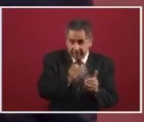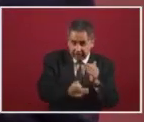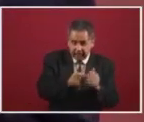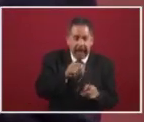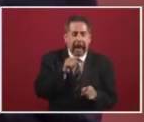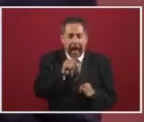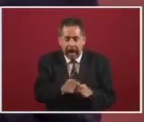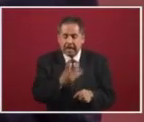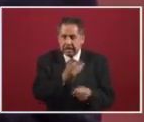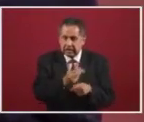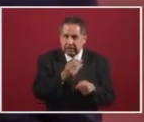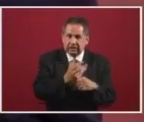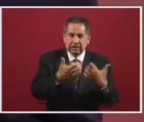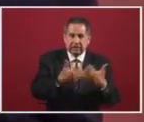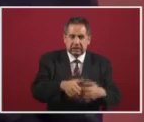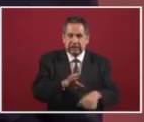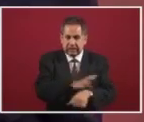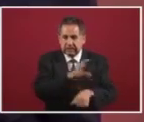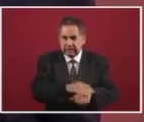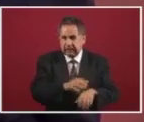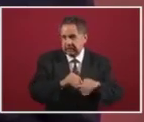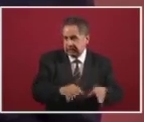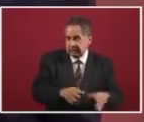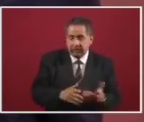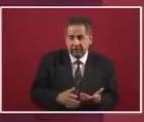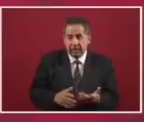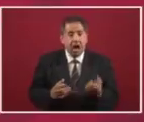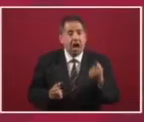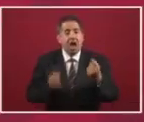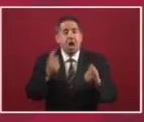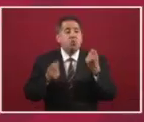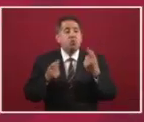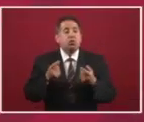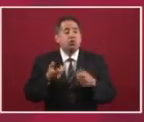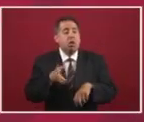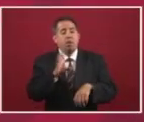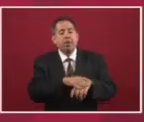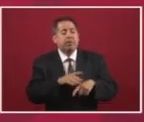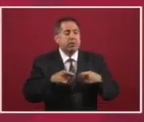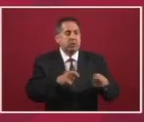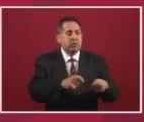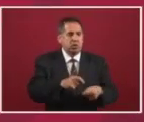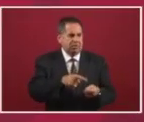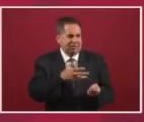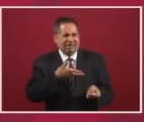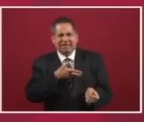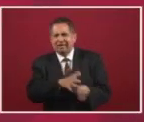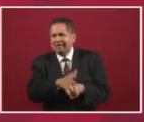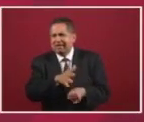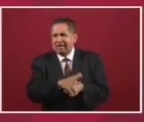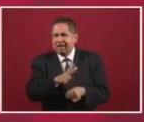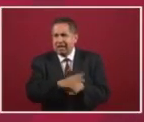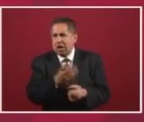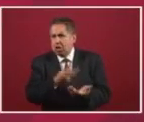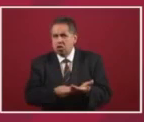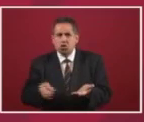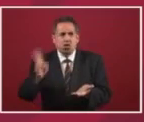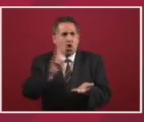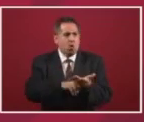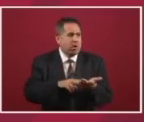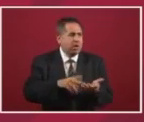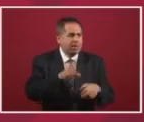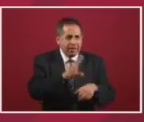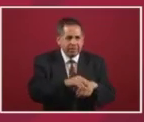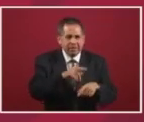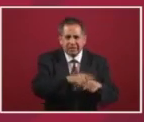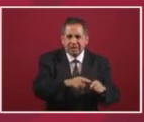porque hay lugares donde se dieron permisos de más y se saturaron las líneas